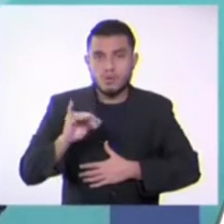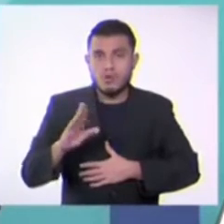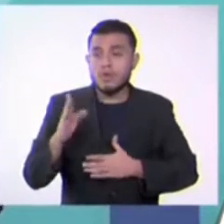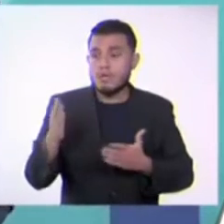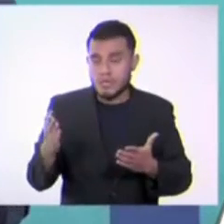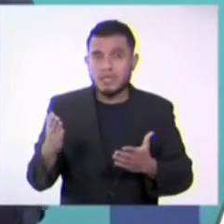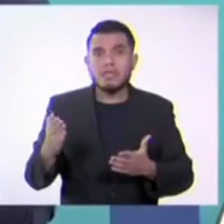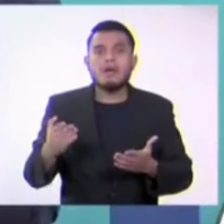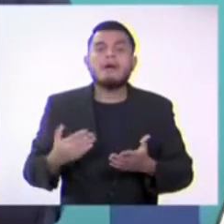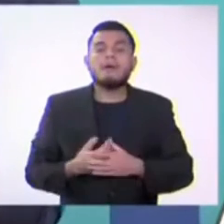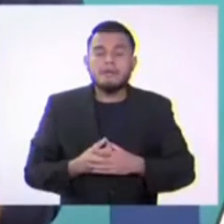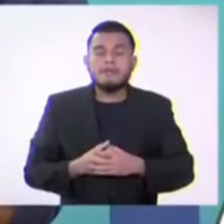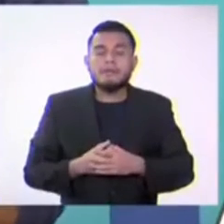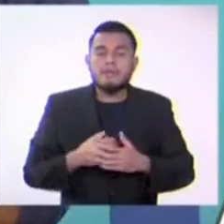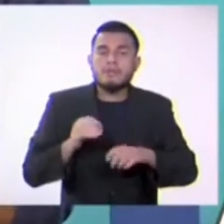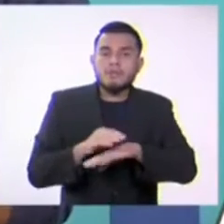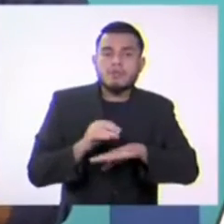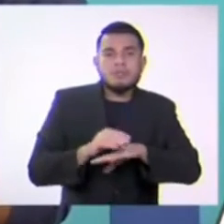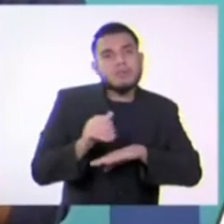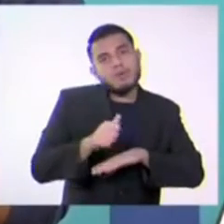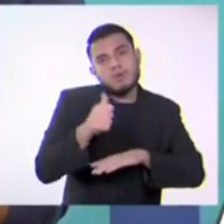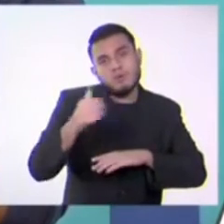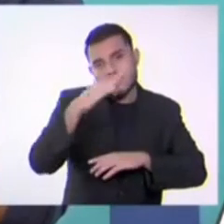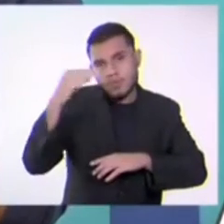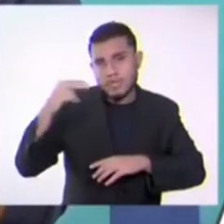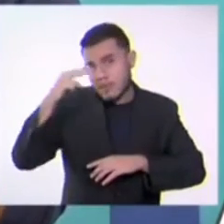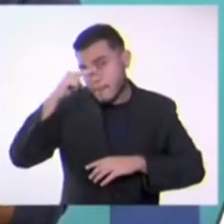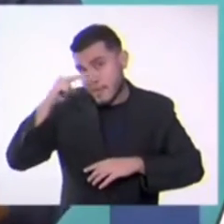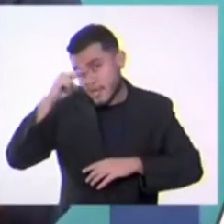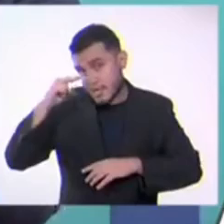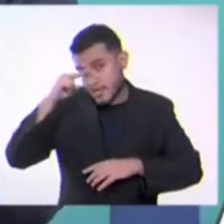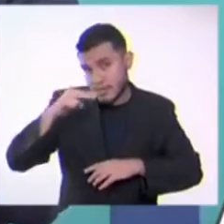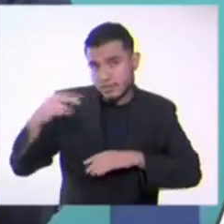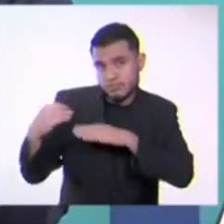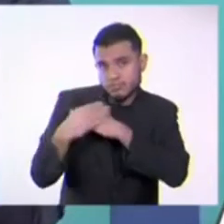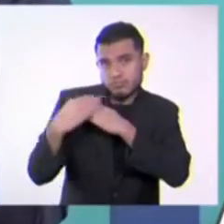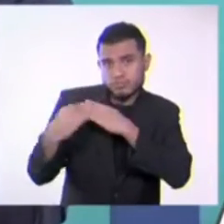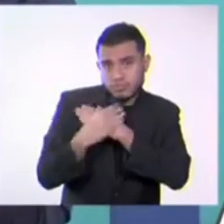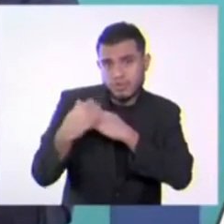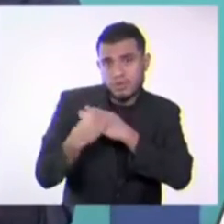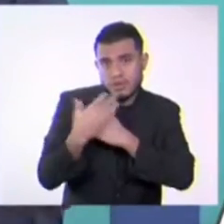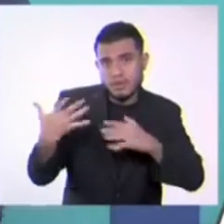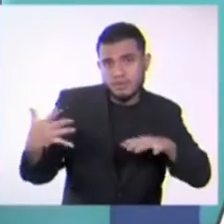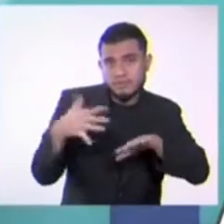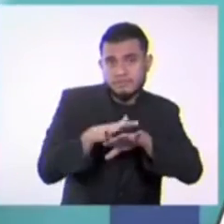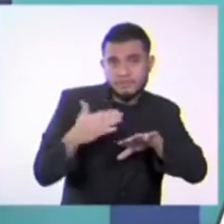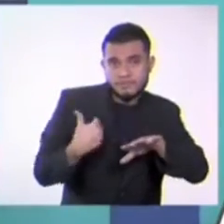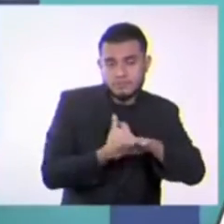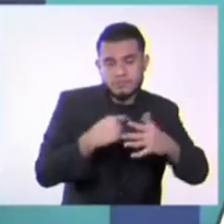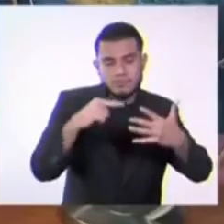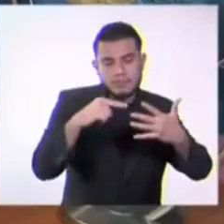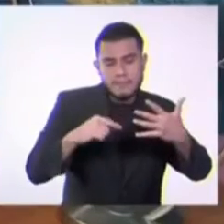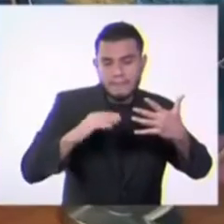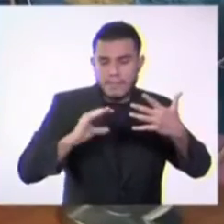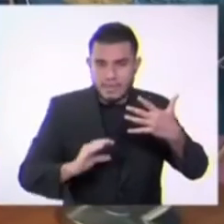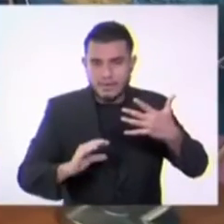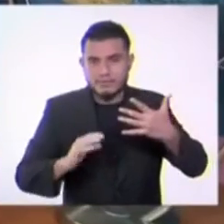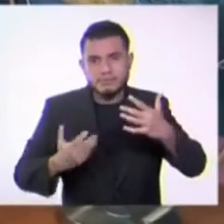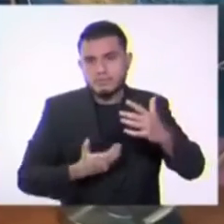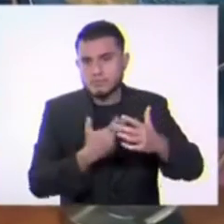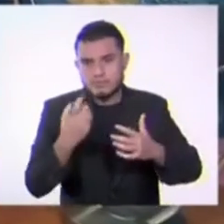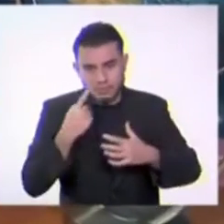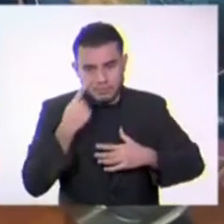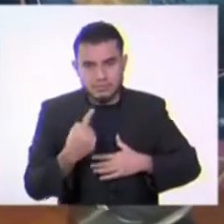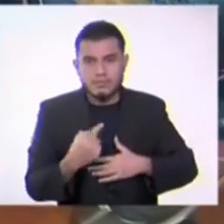de ideas de otros países, específicamente mexicanas, que comenzaron a incluirse dentro de nuestra Constitución y da paso a todo lo que hemos